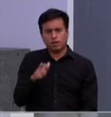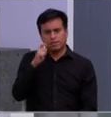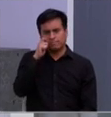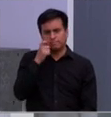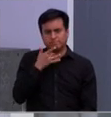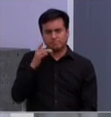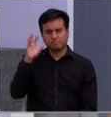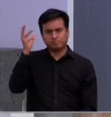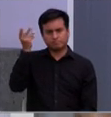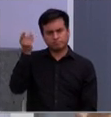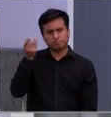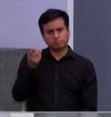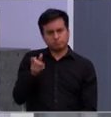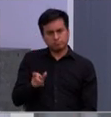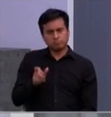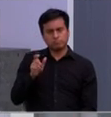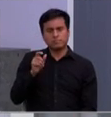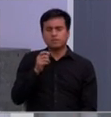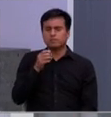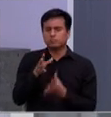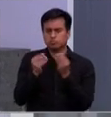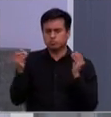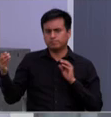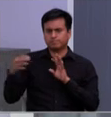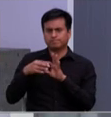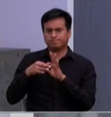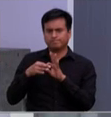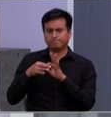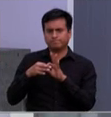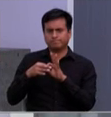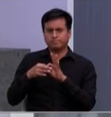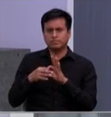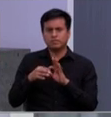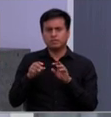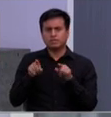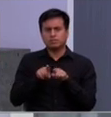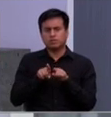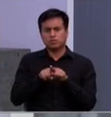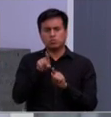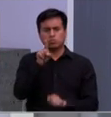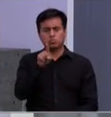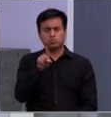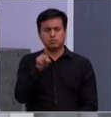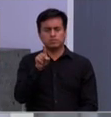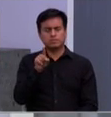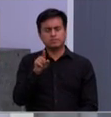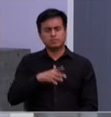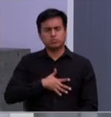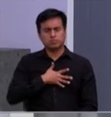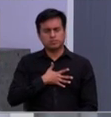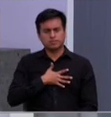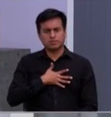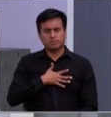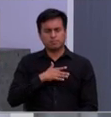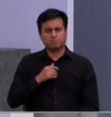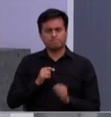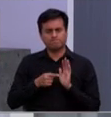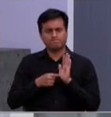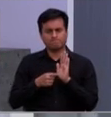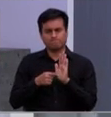humana? Mucho, mucho. Uno de los síntomas que hacen aparecer de